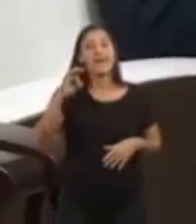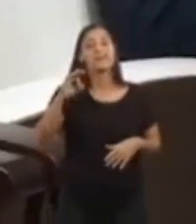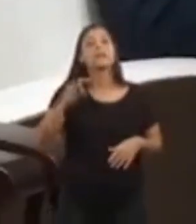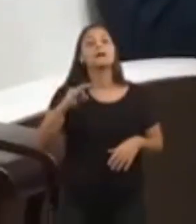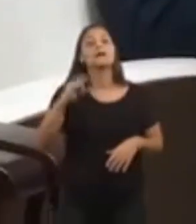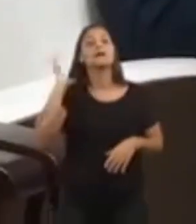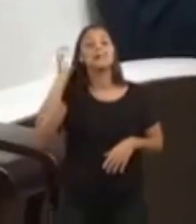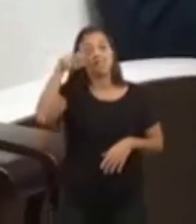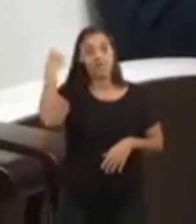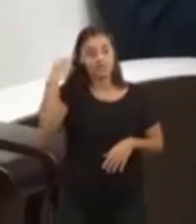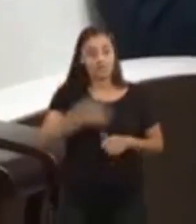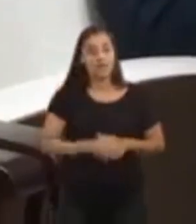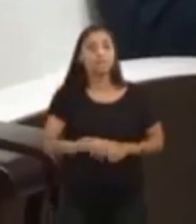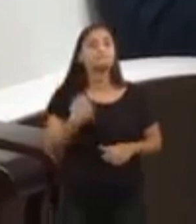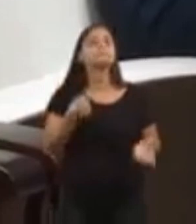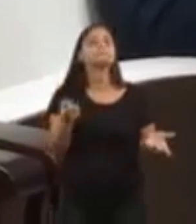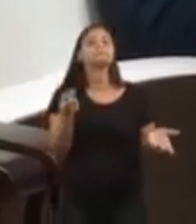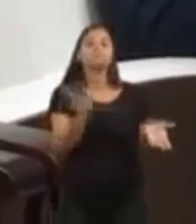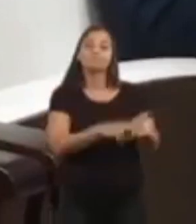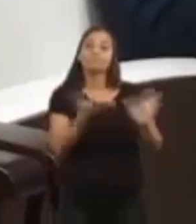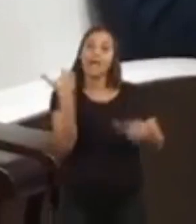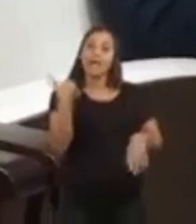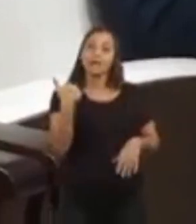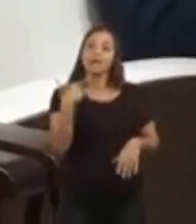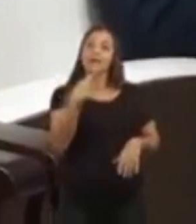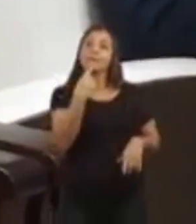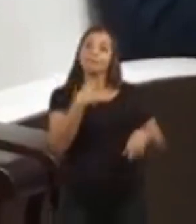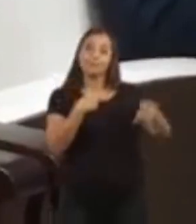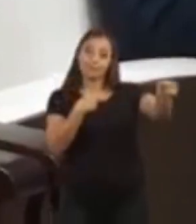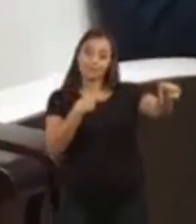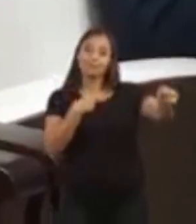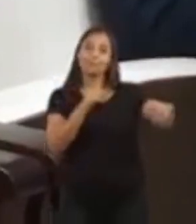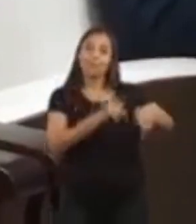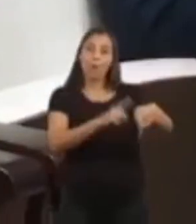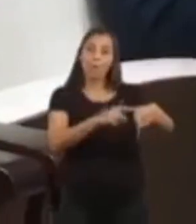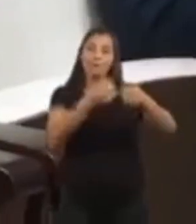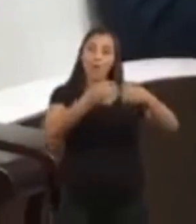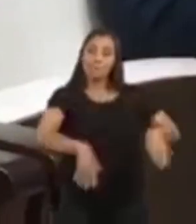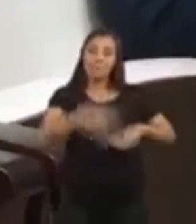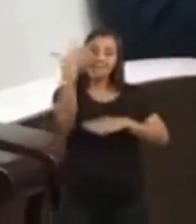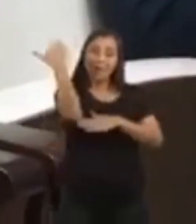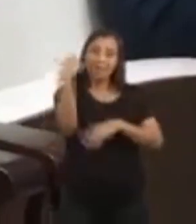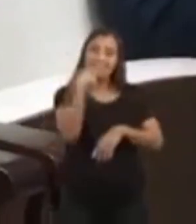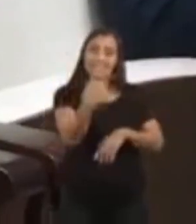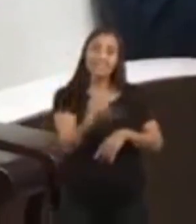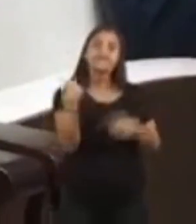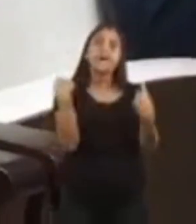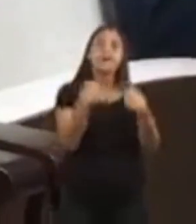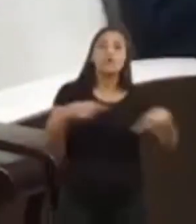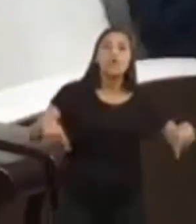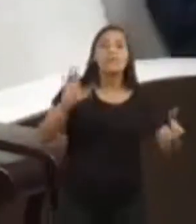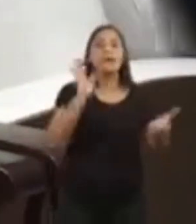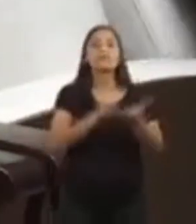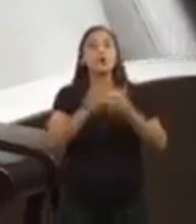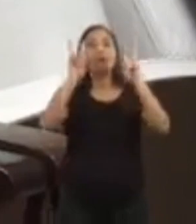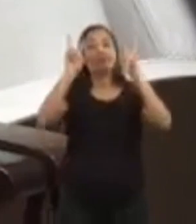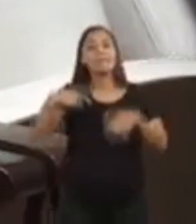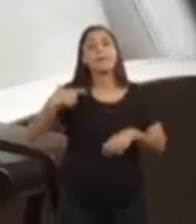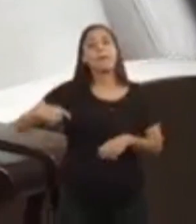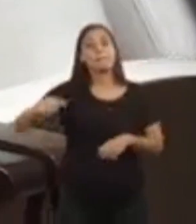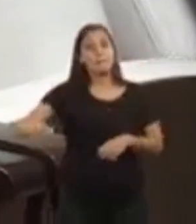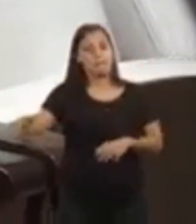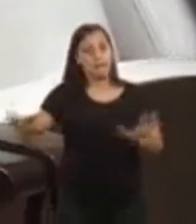Nacional retomo lo que señalaba en el inicio de la conferencia las novedades en torno a prepagas el